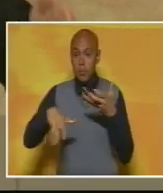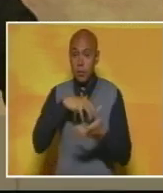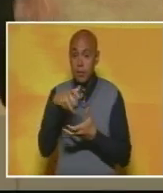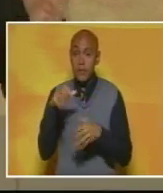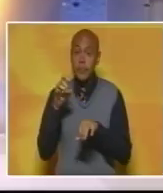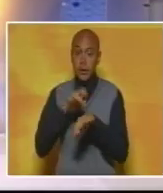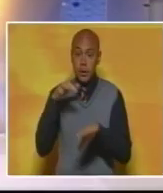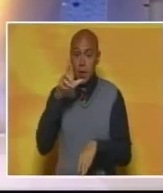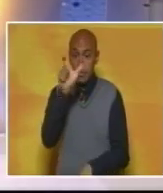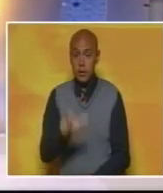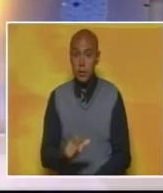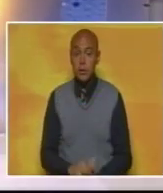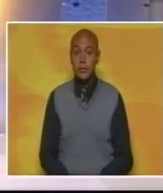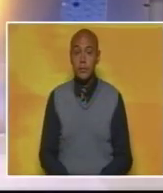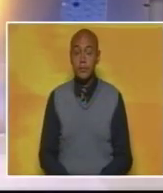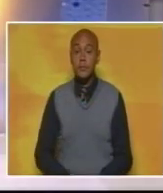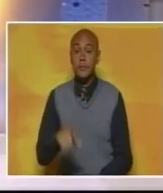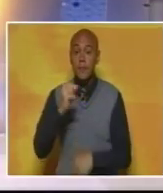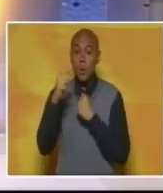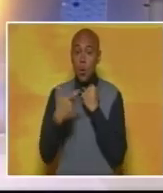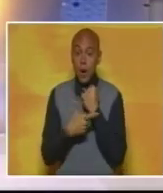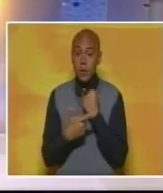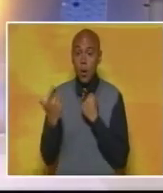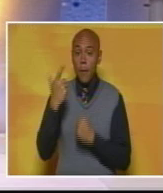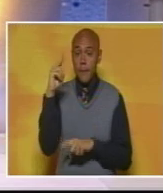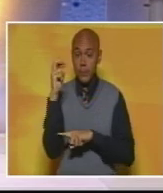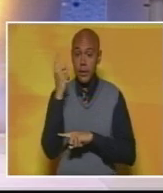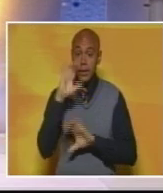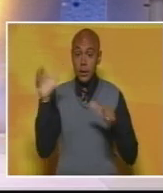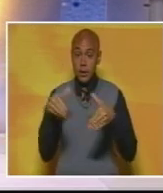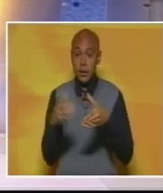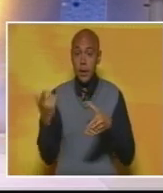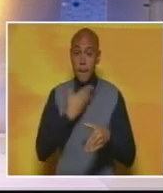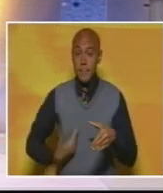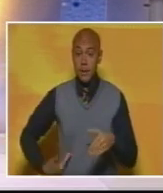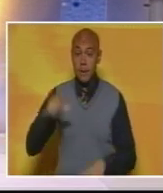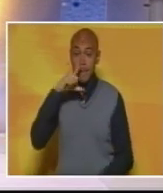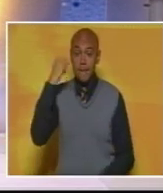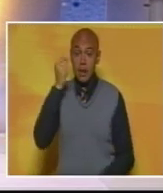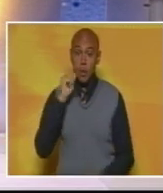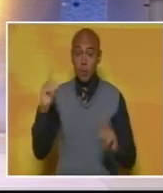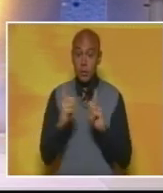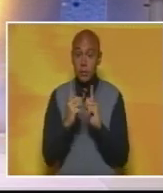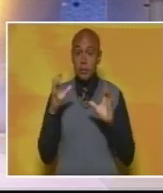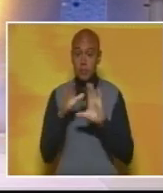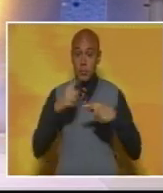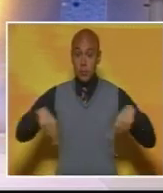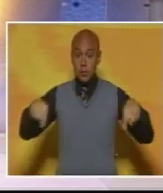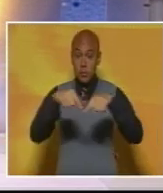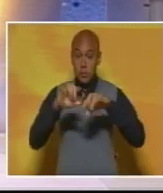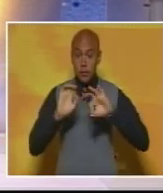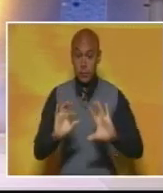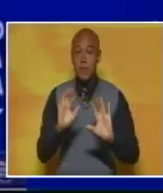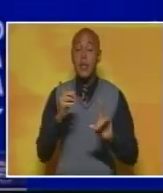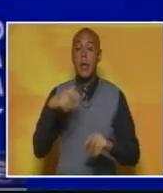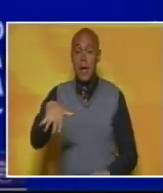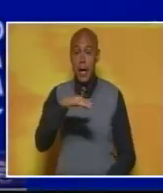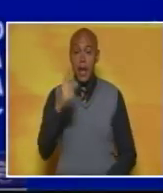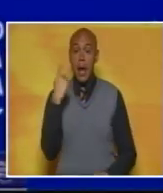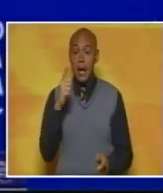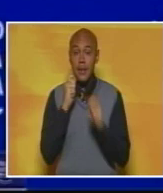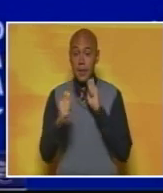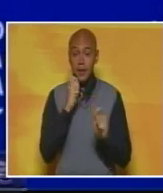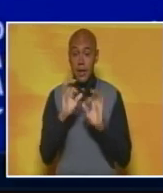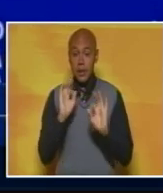Humanidad. Juan Guaidó se reunirá este viernes con el presidente de Francia, Emmanuel Macron, en el Palacio del Elíseo. En la entrevista